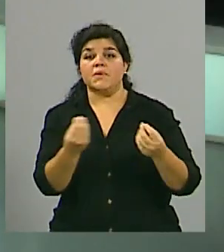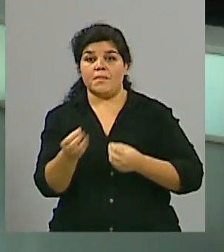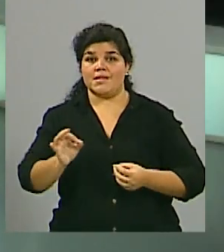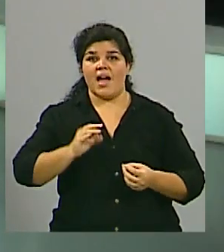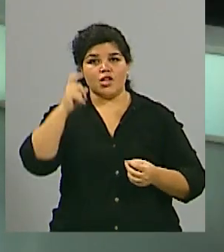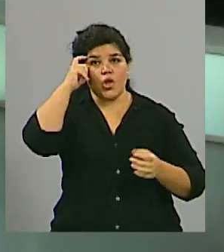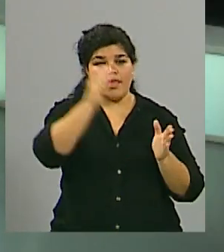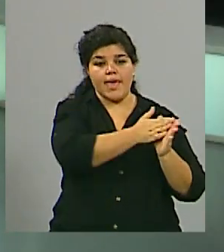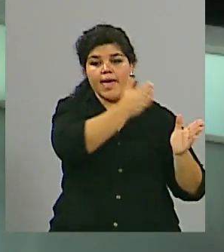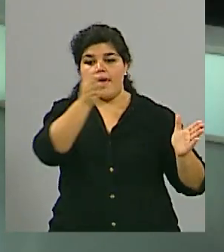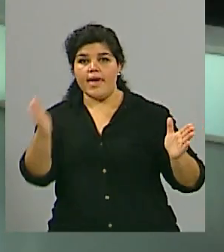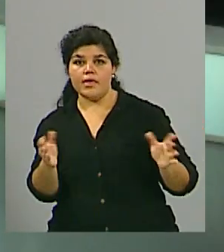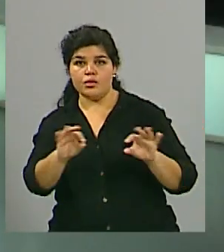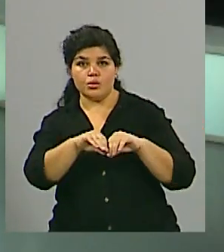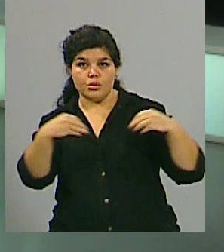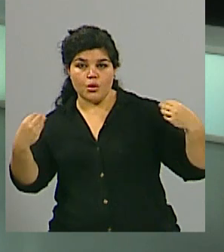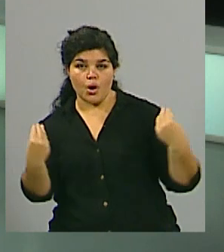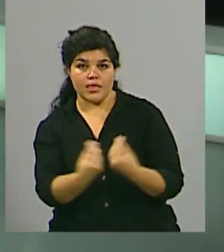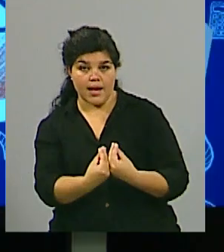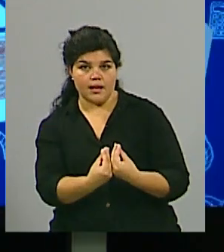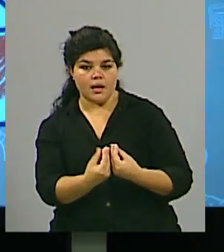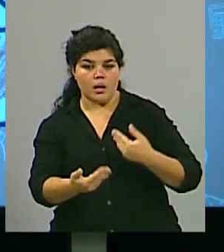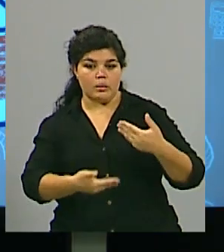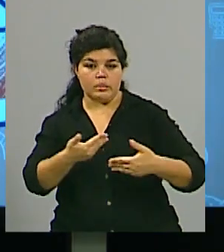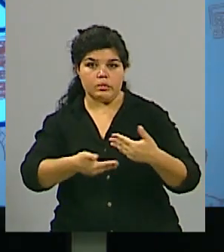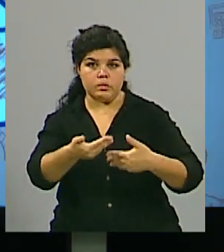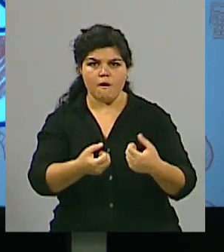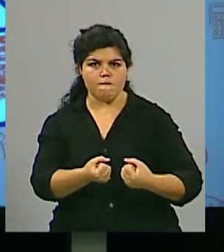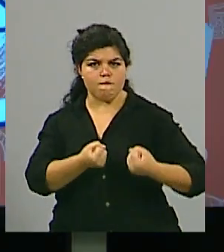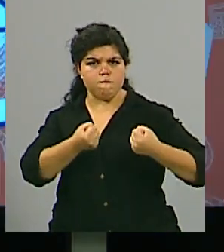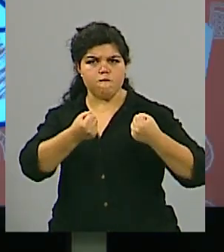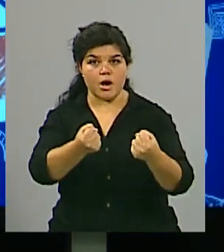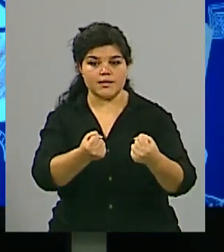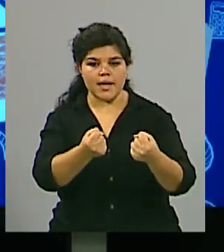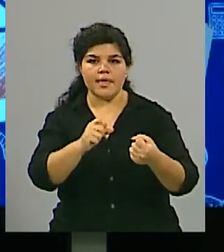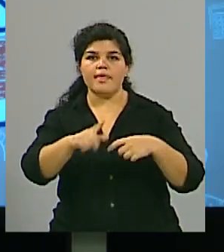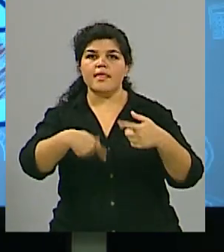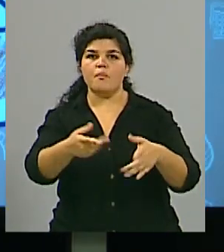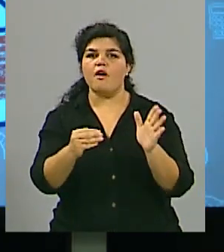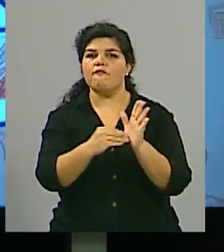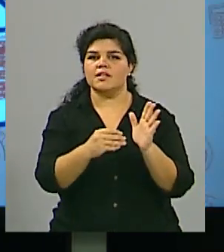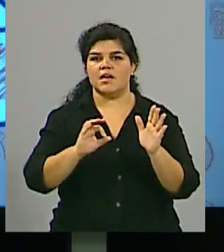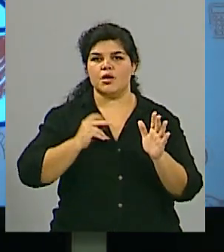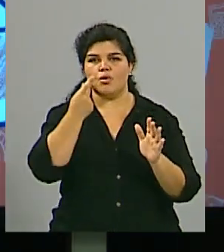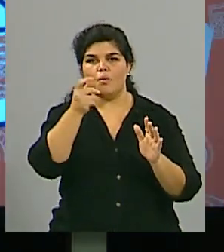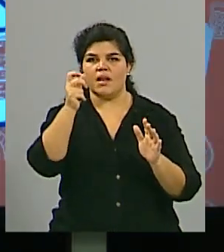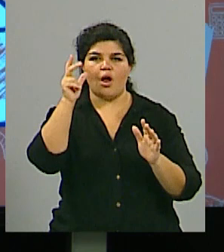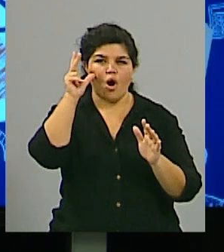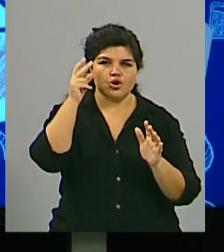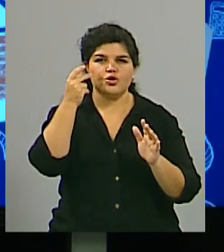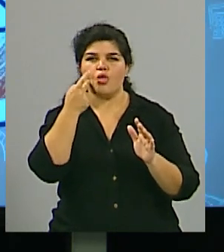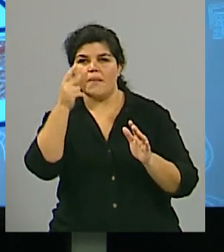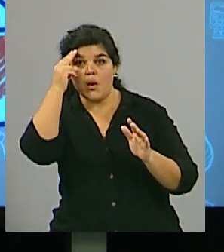tal manera de que cuando ocurrió la crisis económica del 2008 y el 2009, solicitaron cambios y reformas a